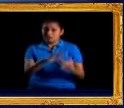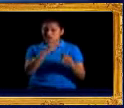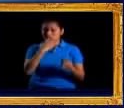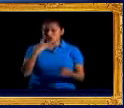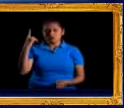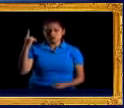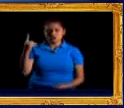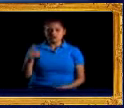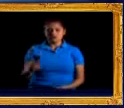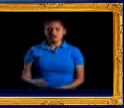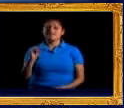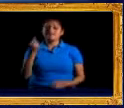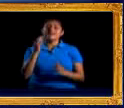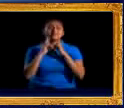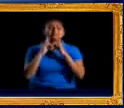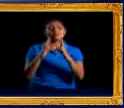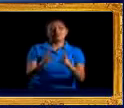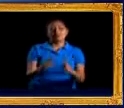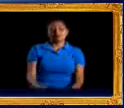¿Qué le contestó?